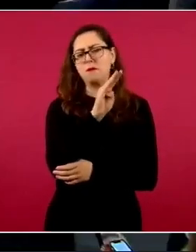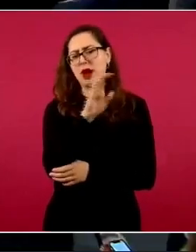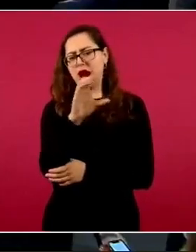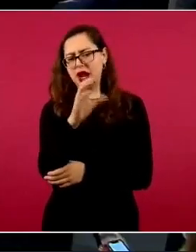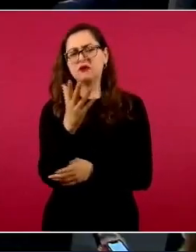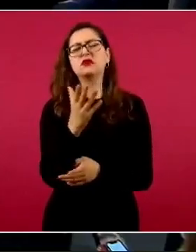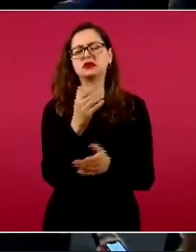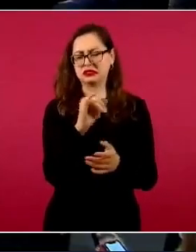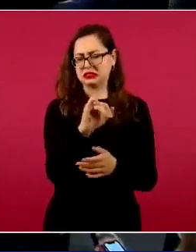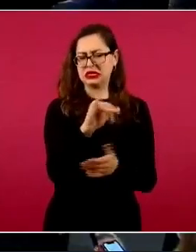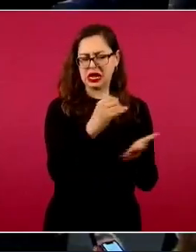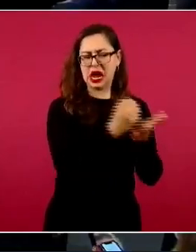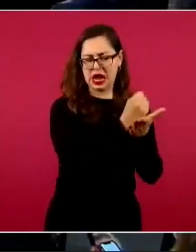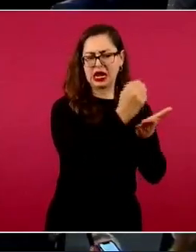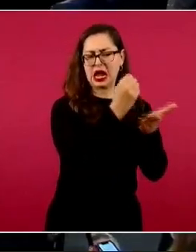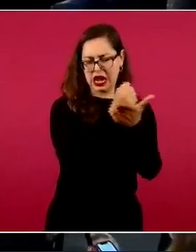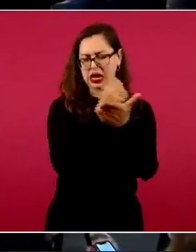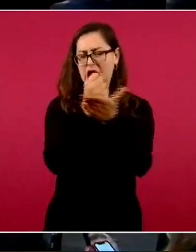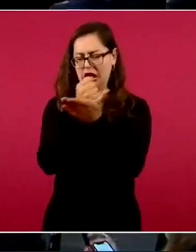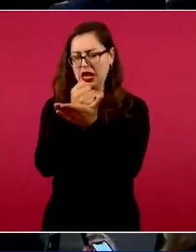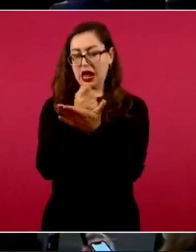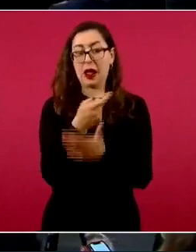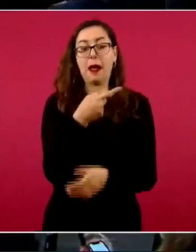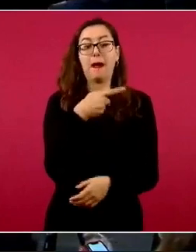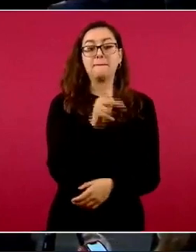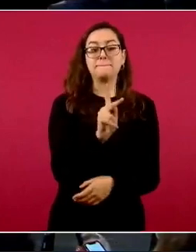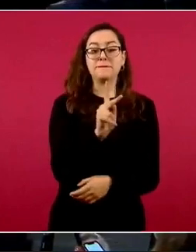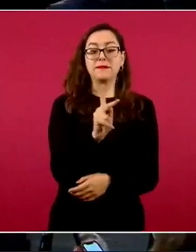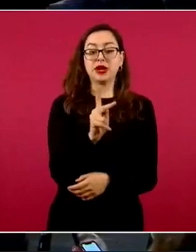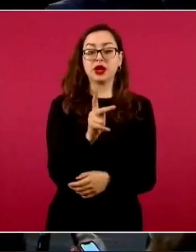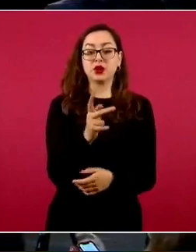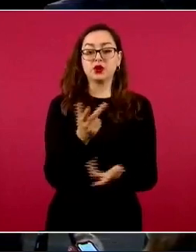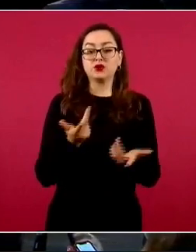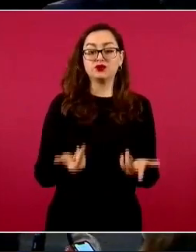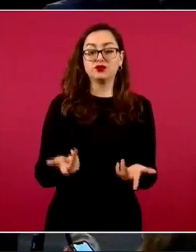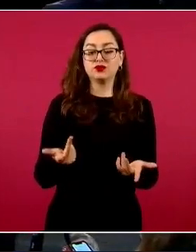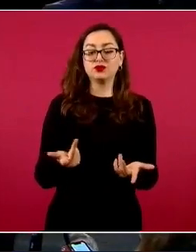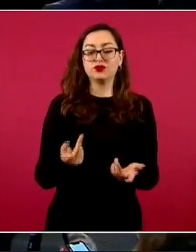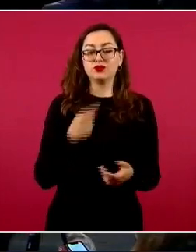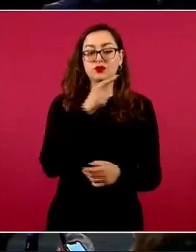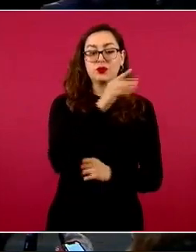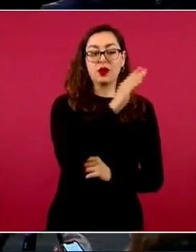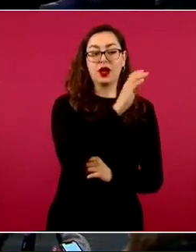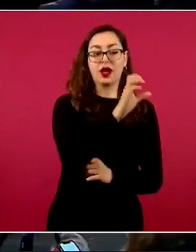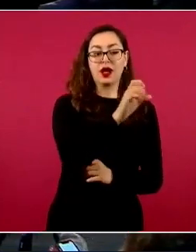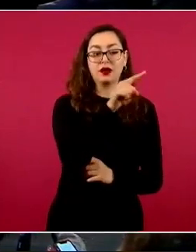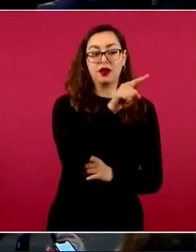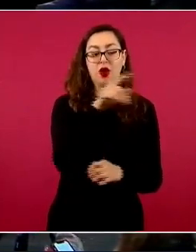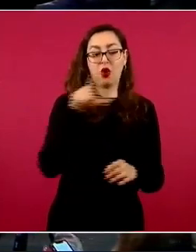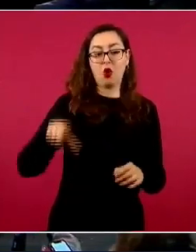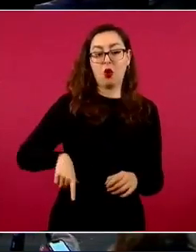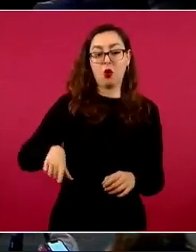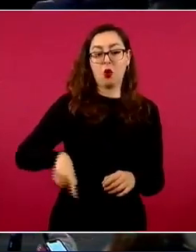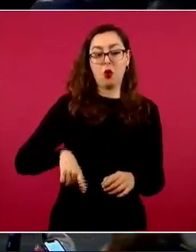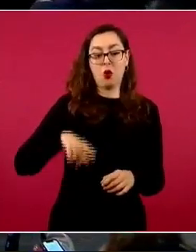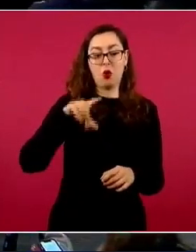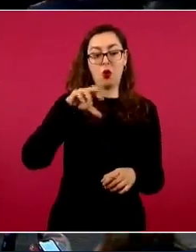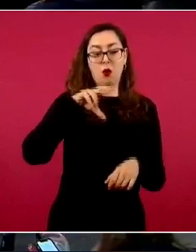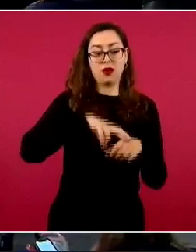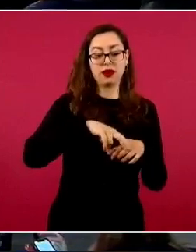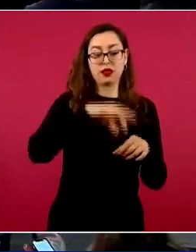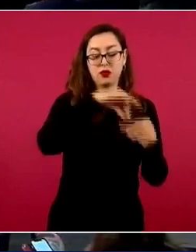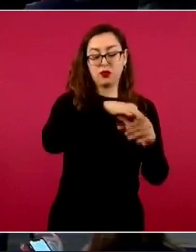a cabo, el mismo día, la elección para gobernador en Baja California con